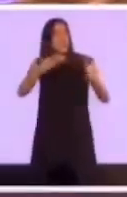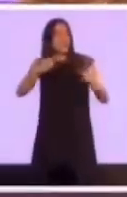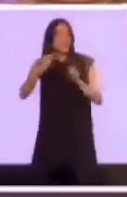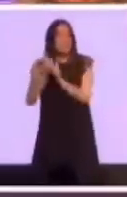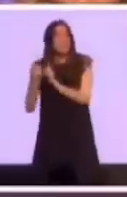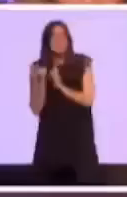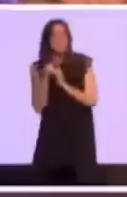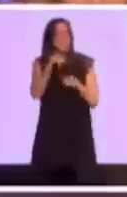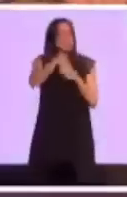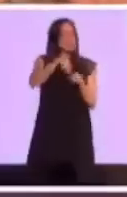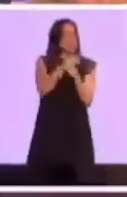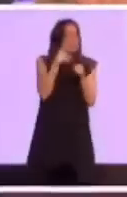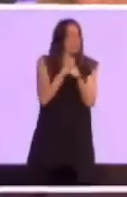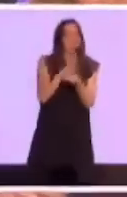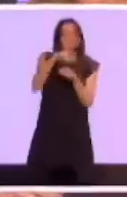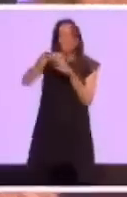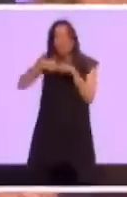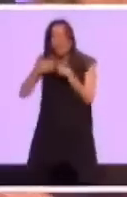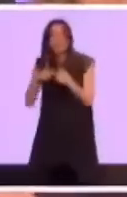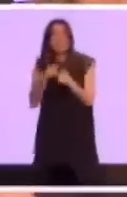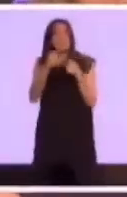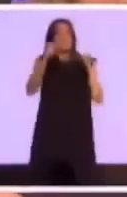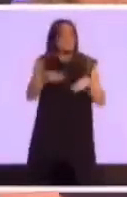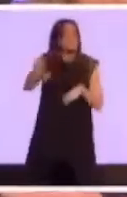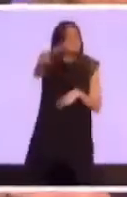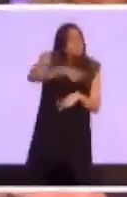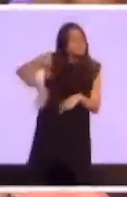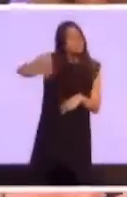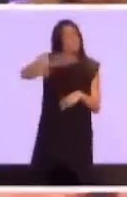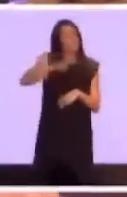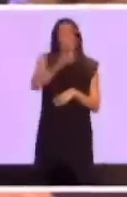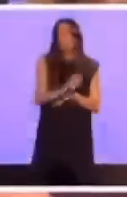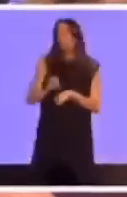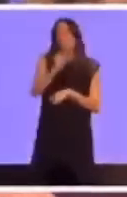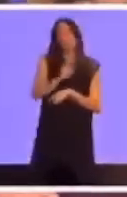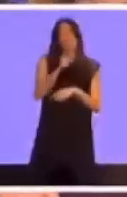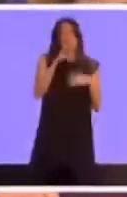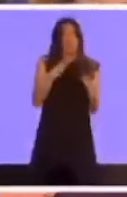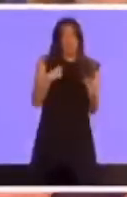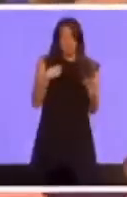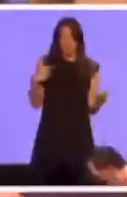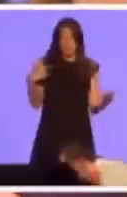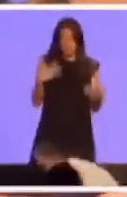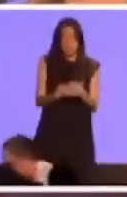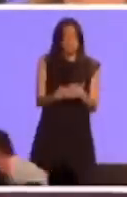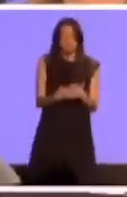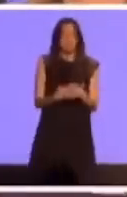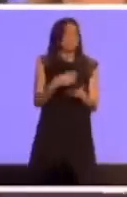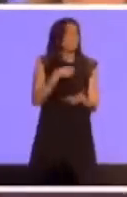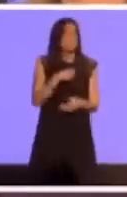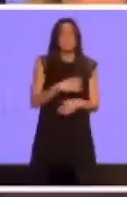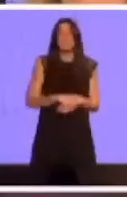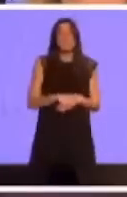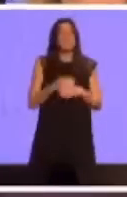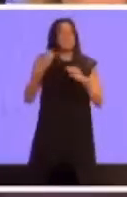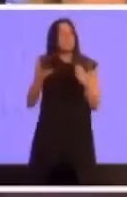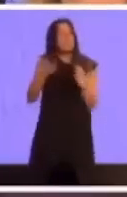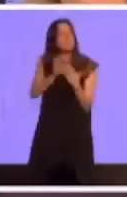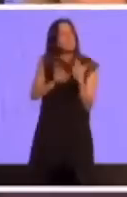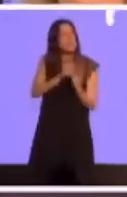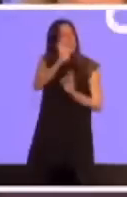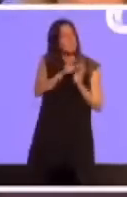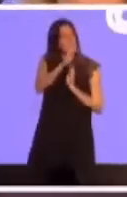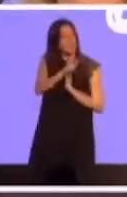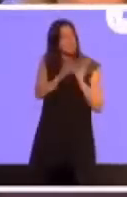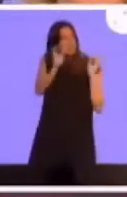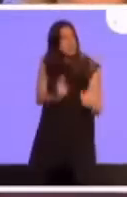vuestros trabajos en vuestras familias podemos no estaría donde está ni tendríamos la posibilidad de afrontar este ciclo electoral con